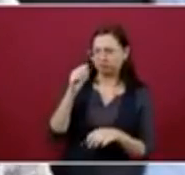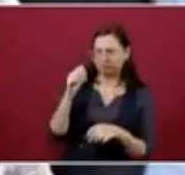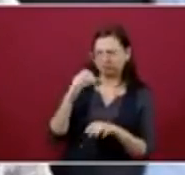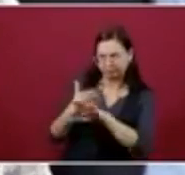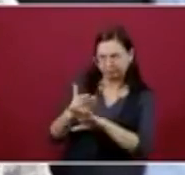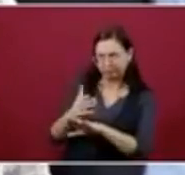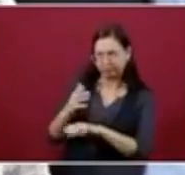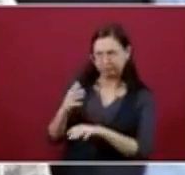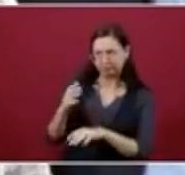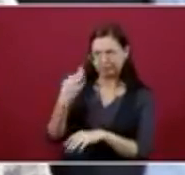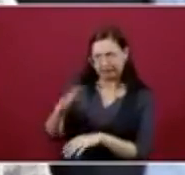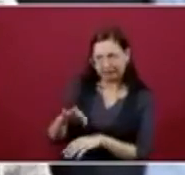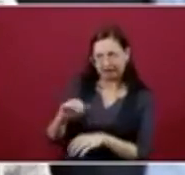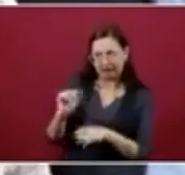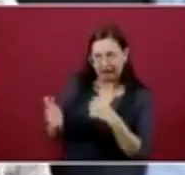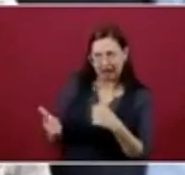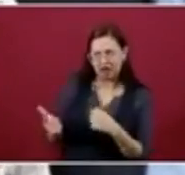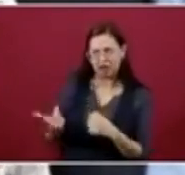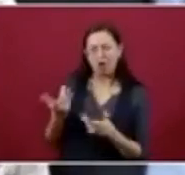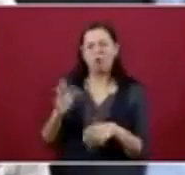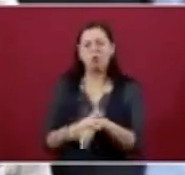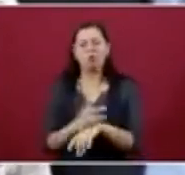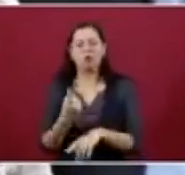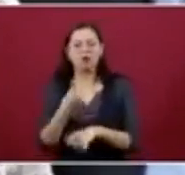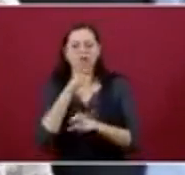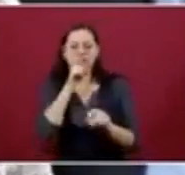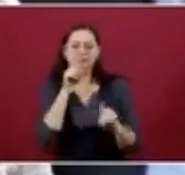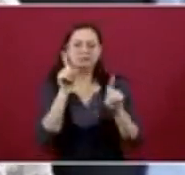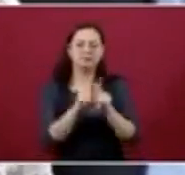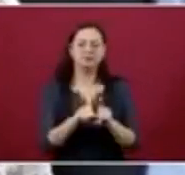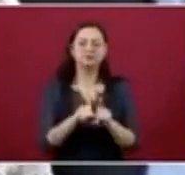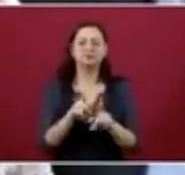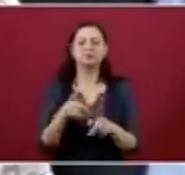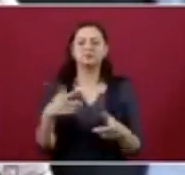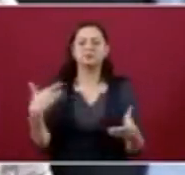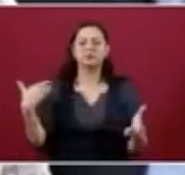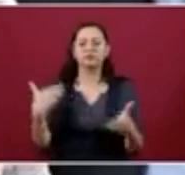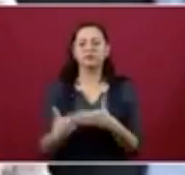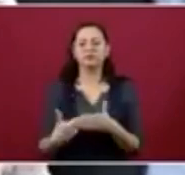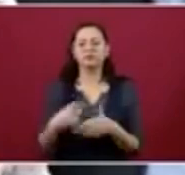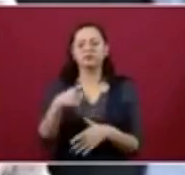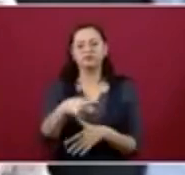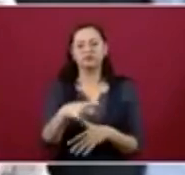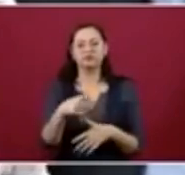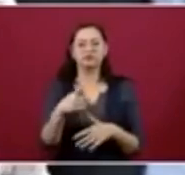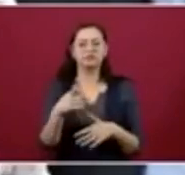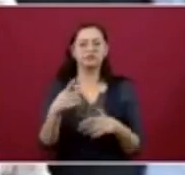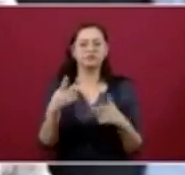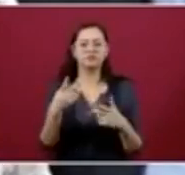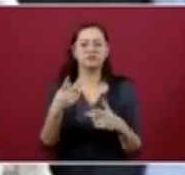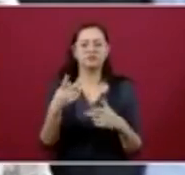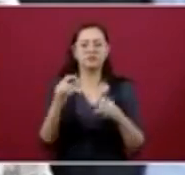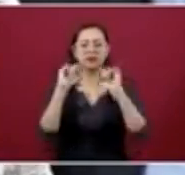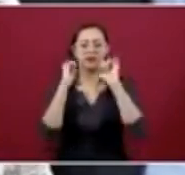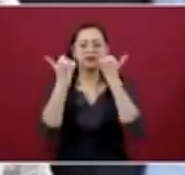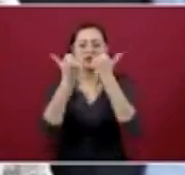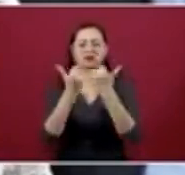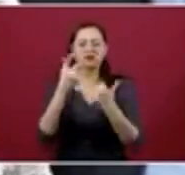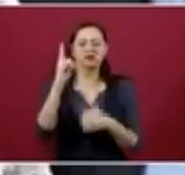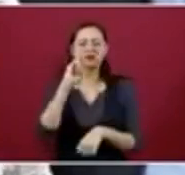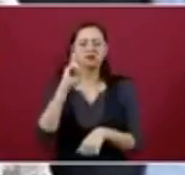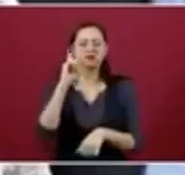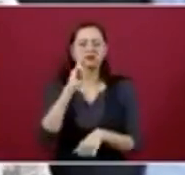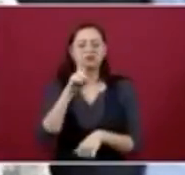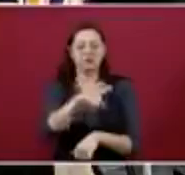institución, porque hemos documentado también en los últimos días que la asociación en la que ha trabajado la secretaria Albores, la secretaria